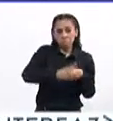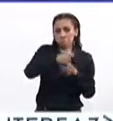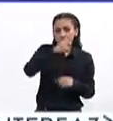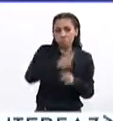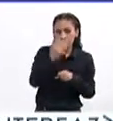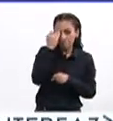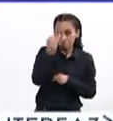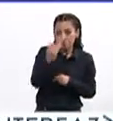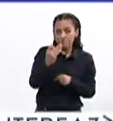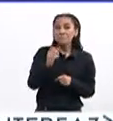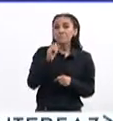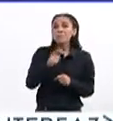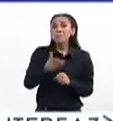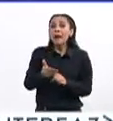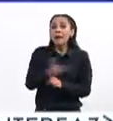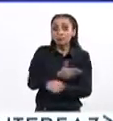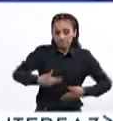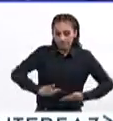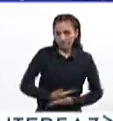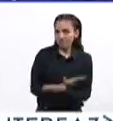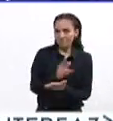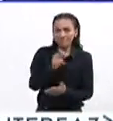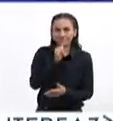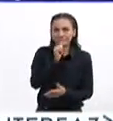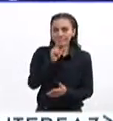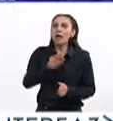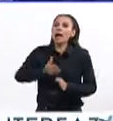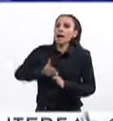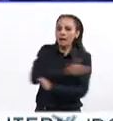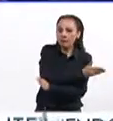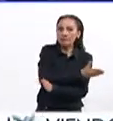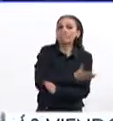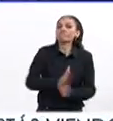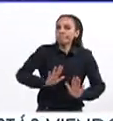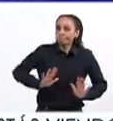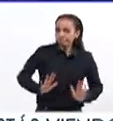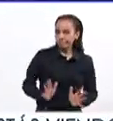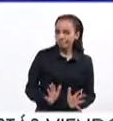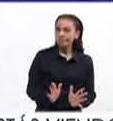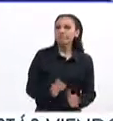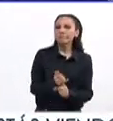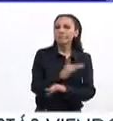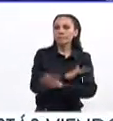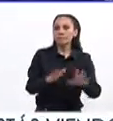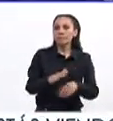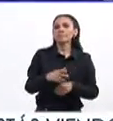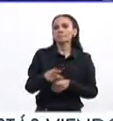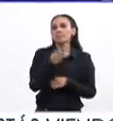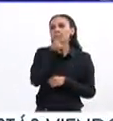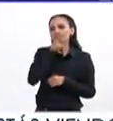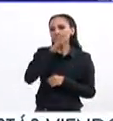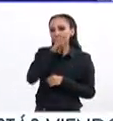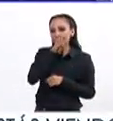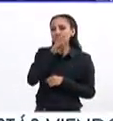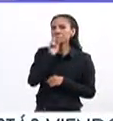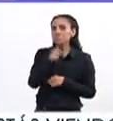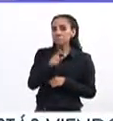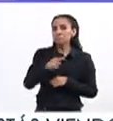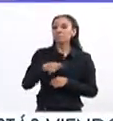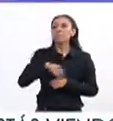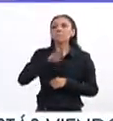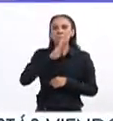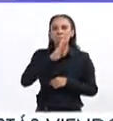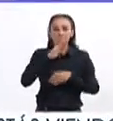pues desde antes de que nazcan los niños, ¿no? Desde esta información a los padres de los niños, claro. Desde que las mamás